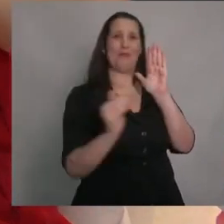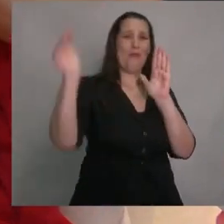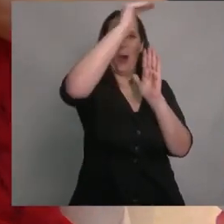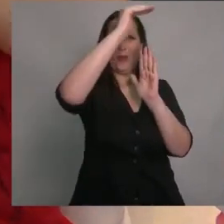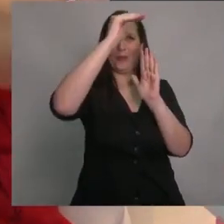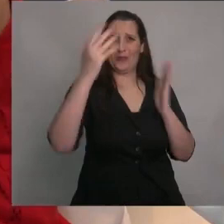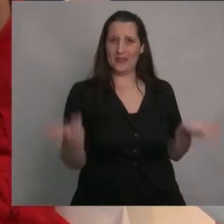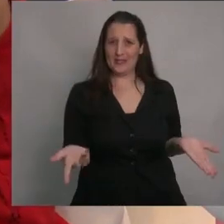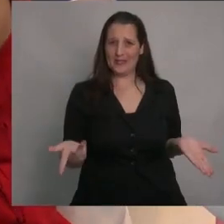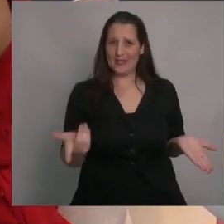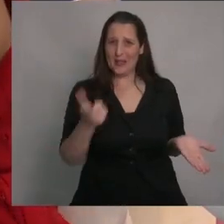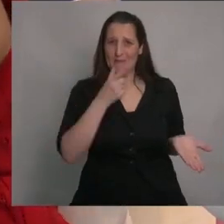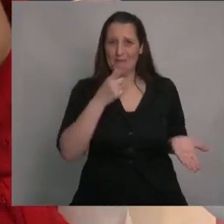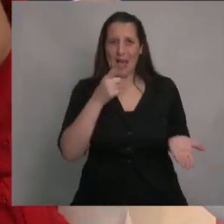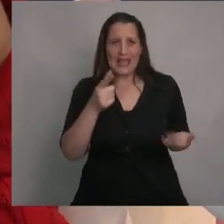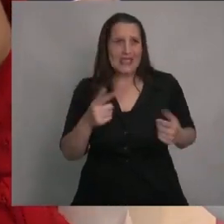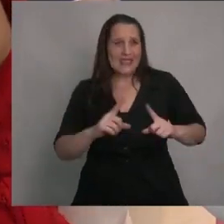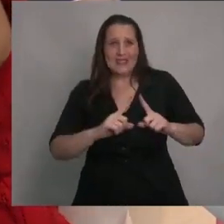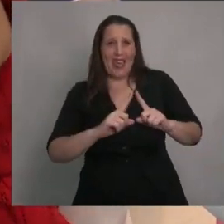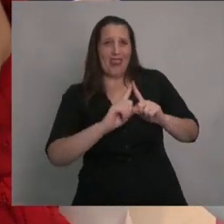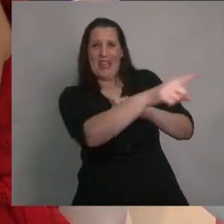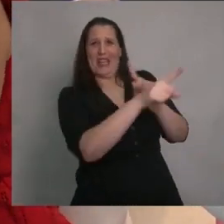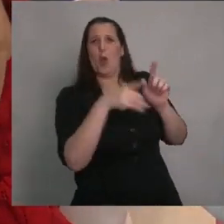parece trazada por una regla.